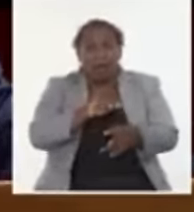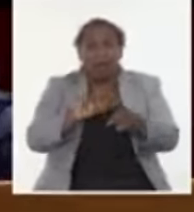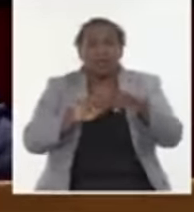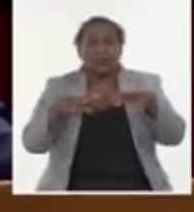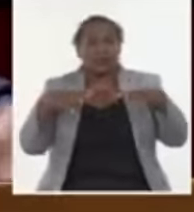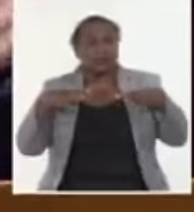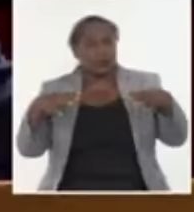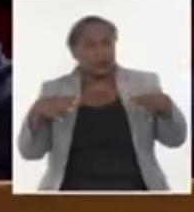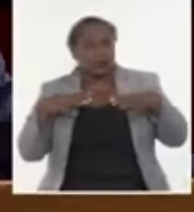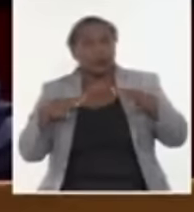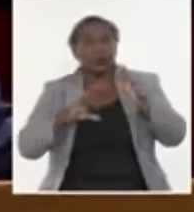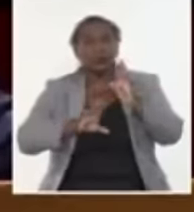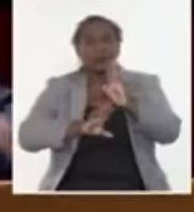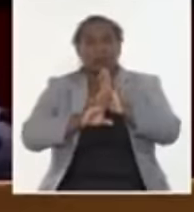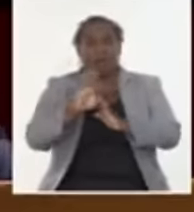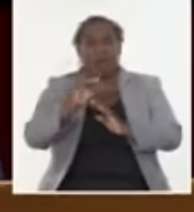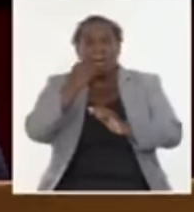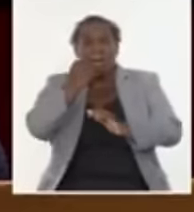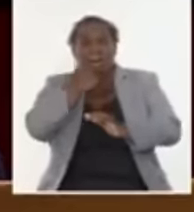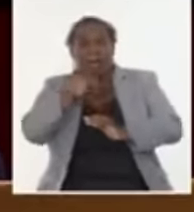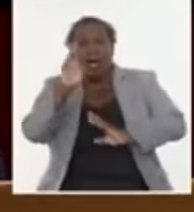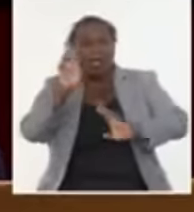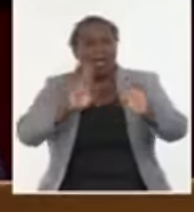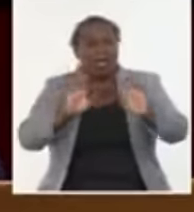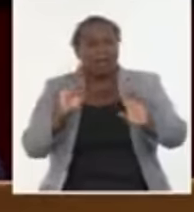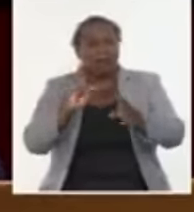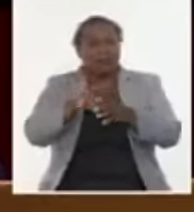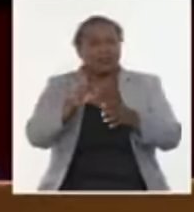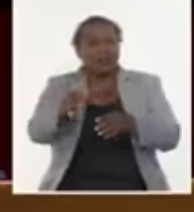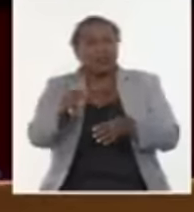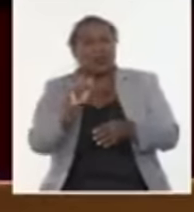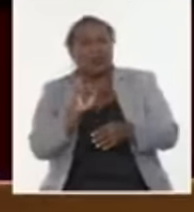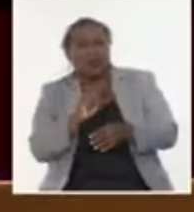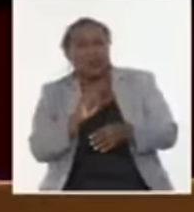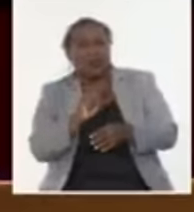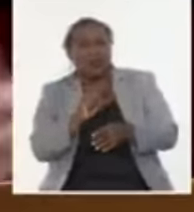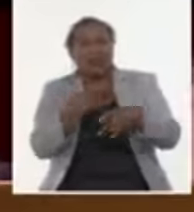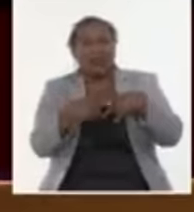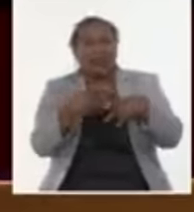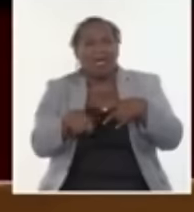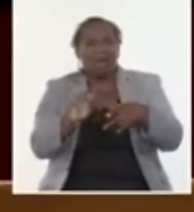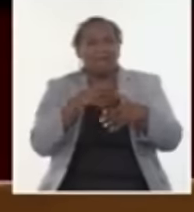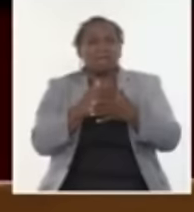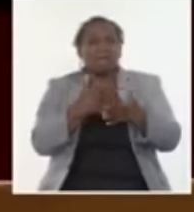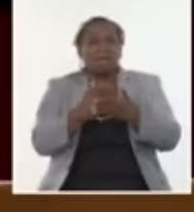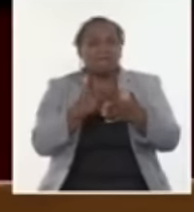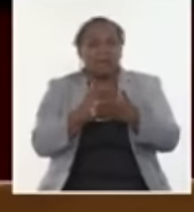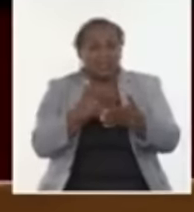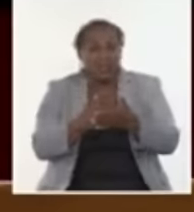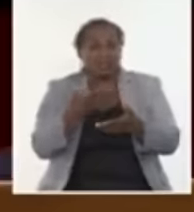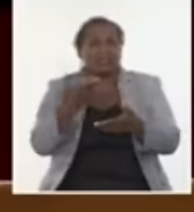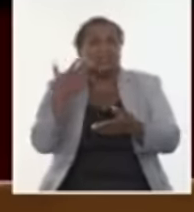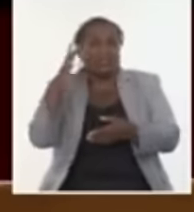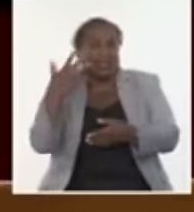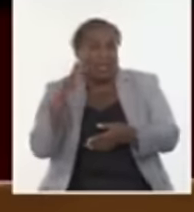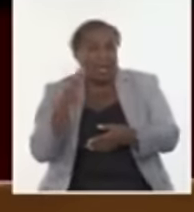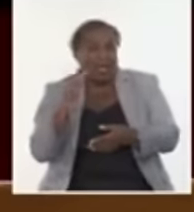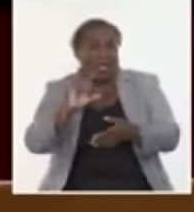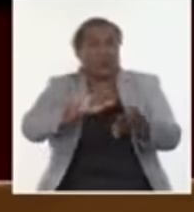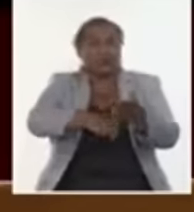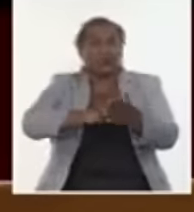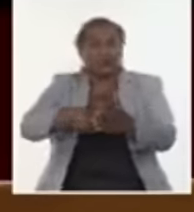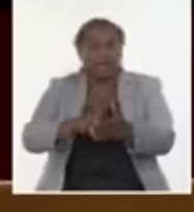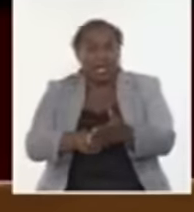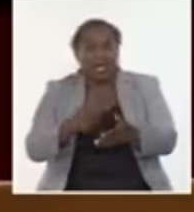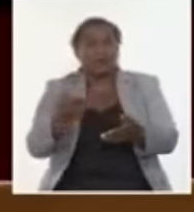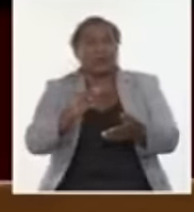continuado avanzando, más negociaciones, nuevas inversiones en el sector por compañías entre Jaira, nuevos contratos de administración, el sector de la